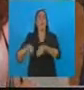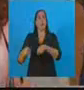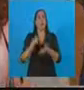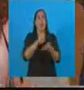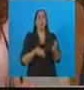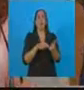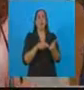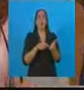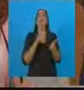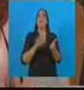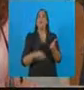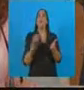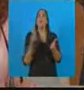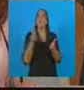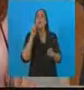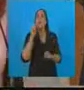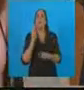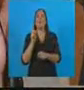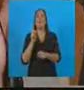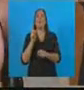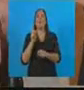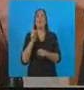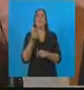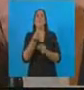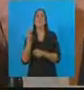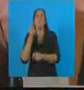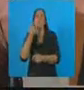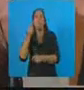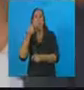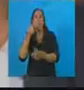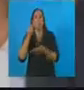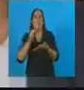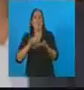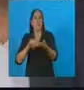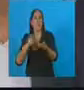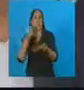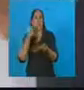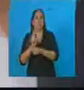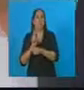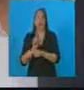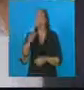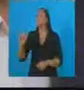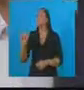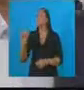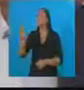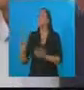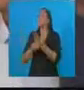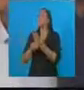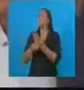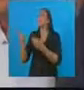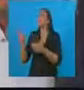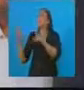el programa precios cuidados. ¿Y empezamos con cuántos productos, Axel? Axel, no te distraigas. No